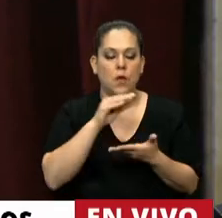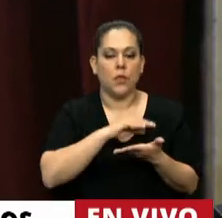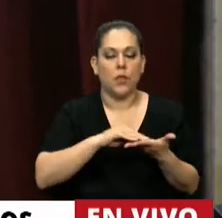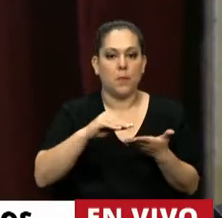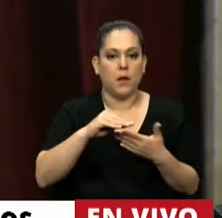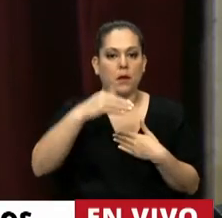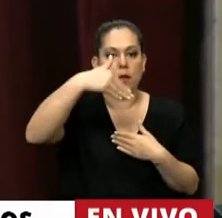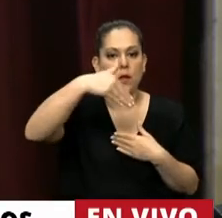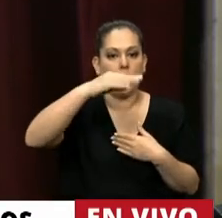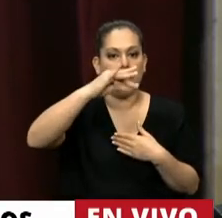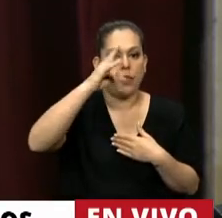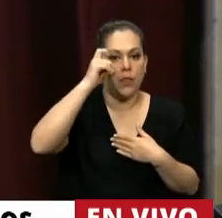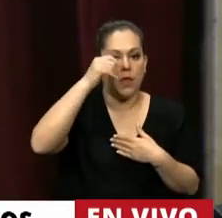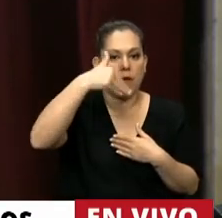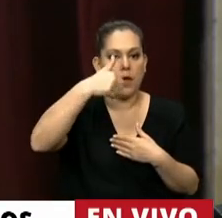Diputado Omar De Marchi.